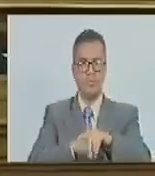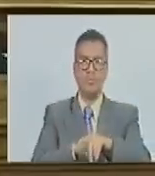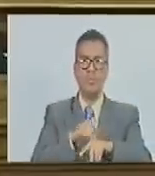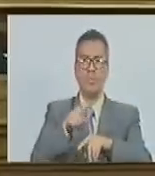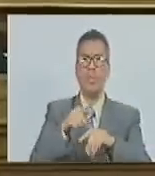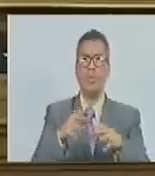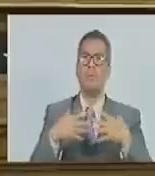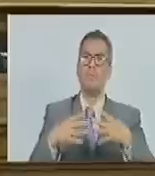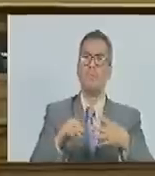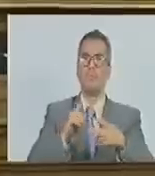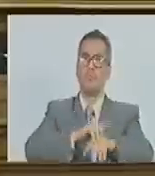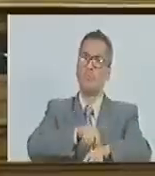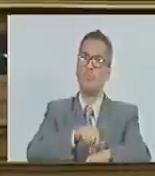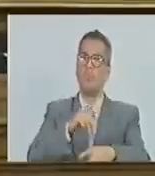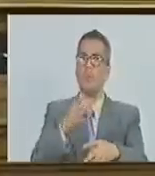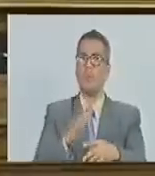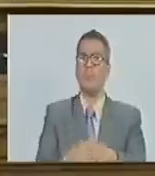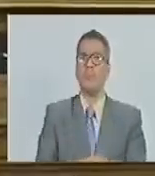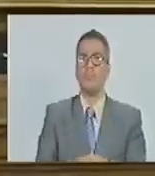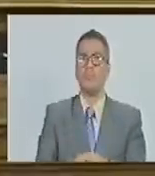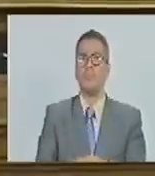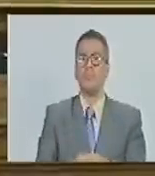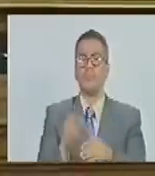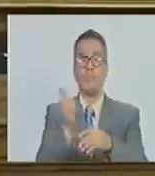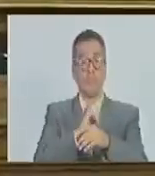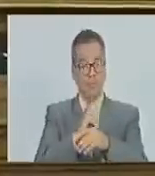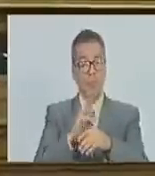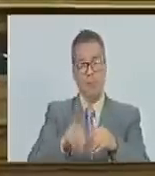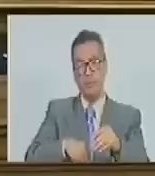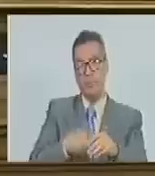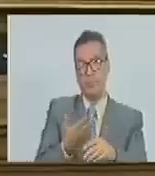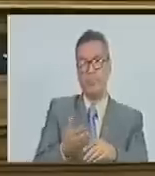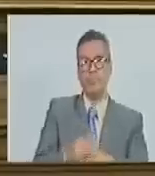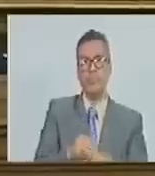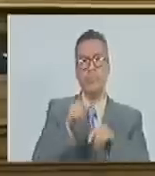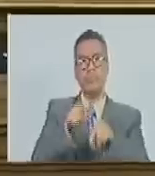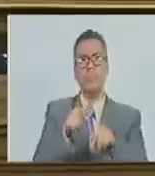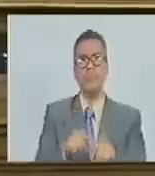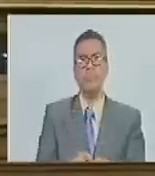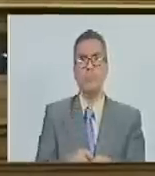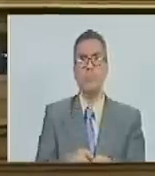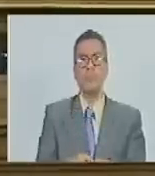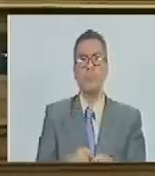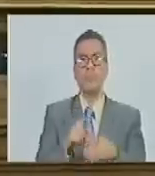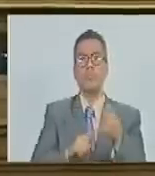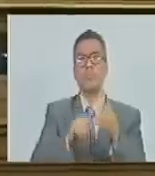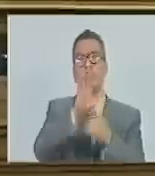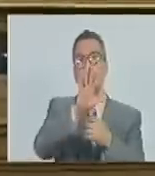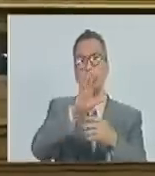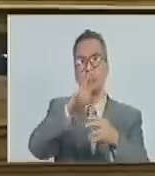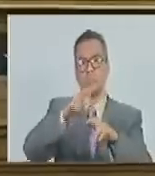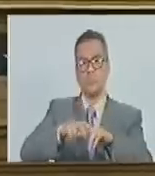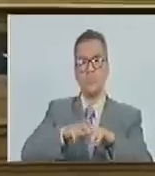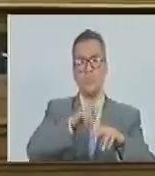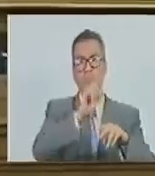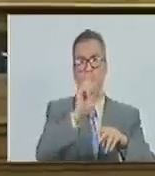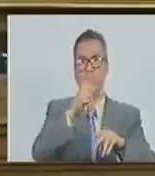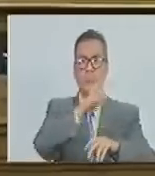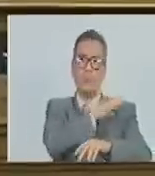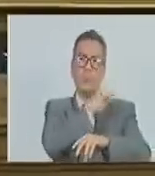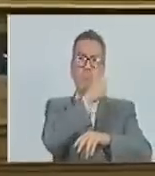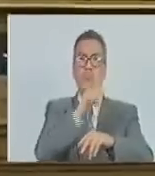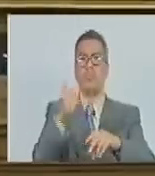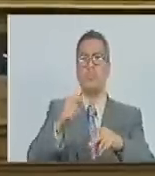que en un lapso lo más rápido posible estén aquí los 5 rectores principales, los